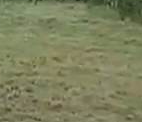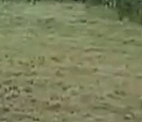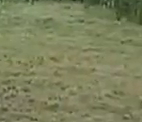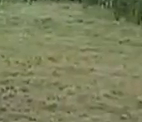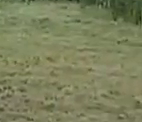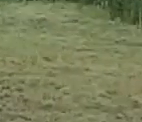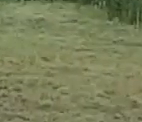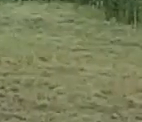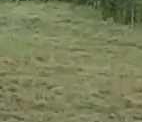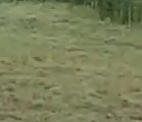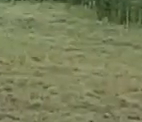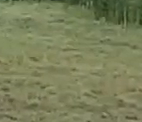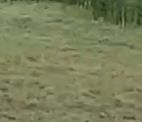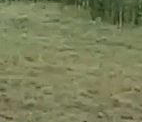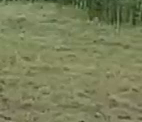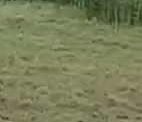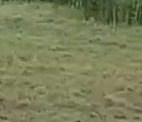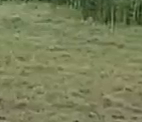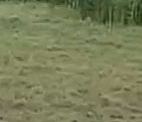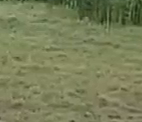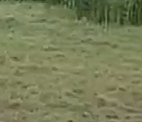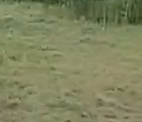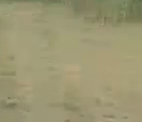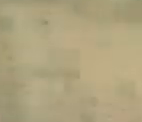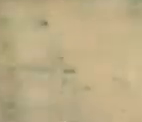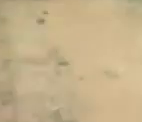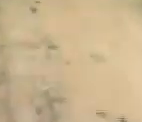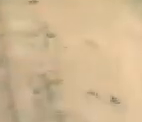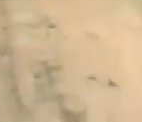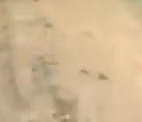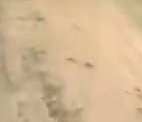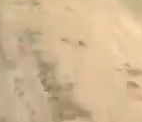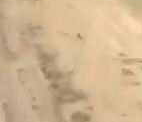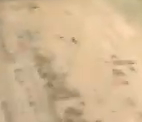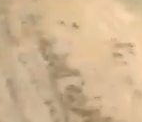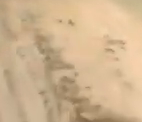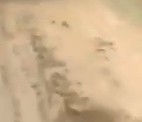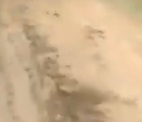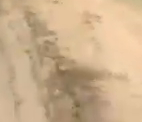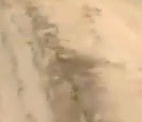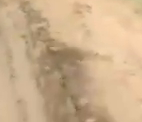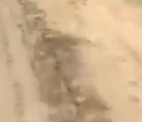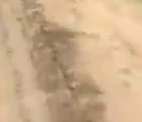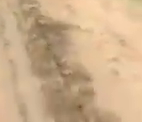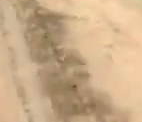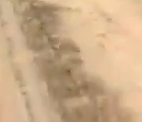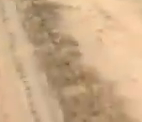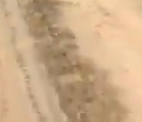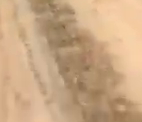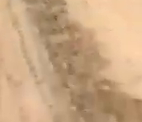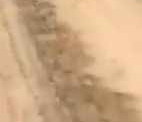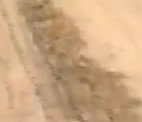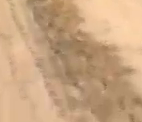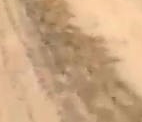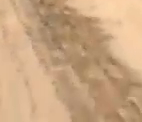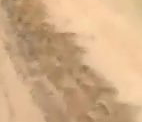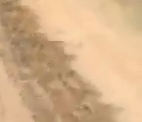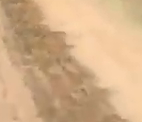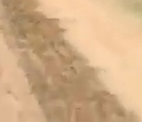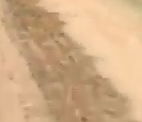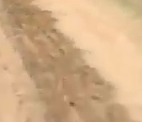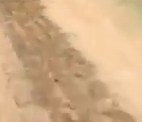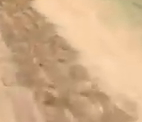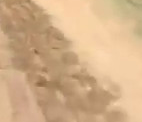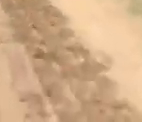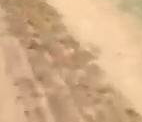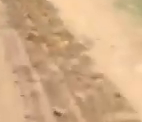a la unidad de producción agropecuaria Gran Cacique Yare, ubicada en los valles de Aragua, como parte de la expansión y fortalecimiento de la Gran